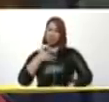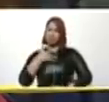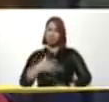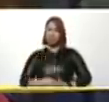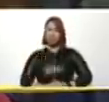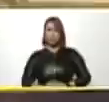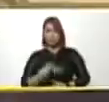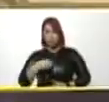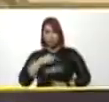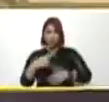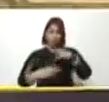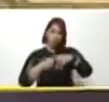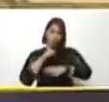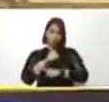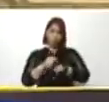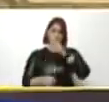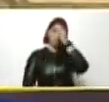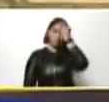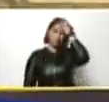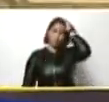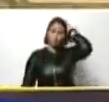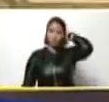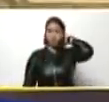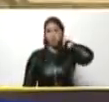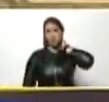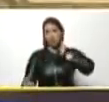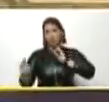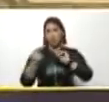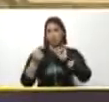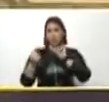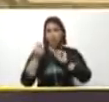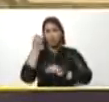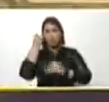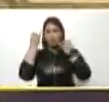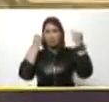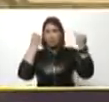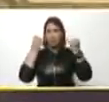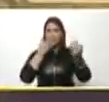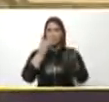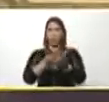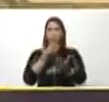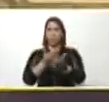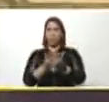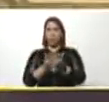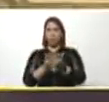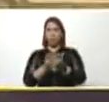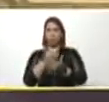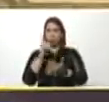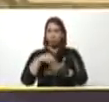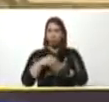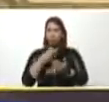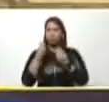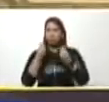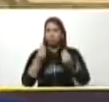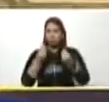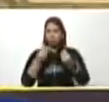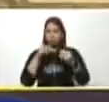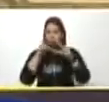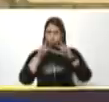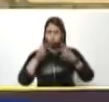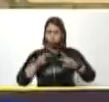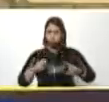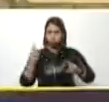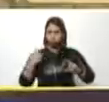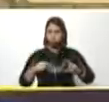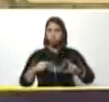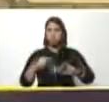de nuestra revolución, el debate y de ideas, las propuestas, la crítica, la autocrítica, tener los